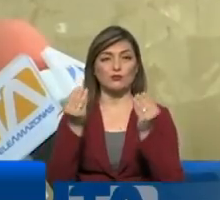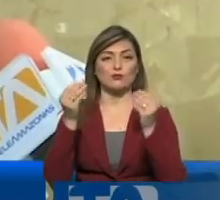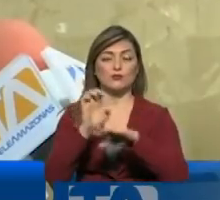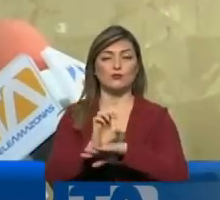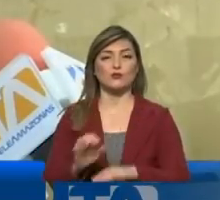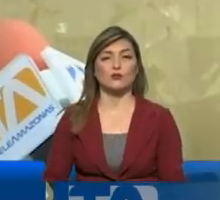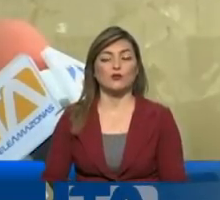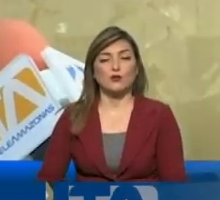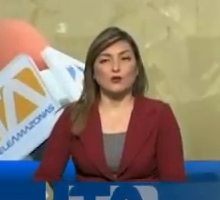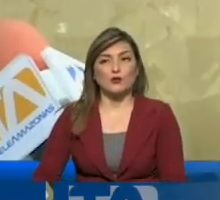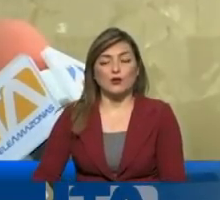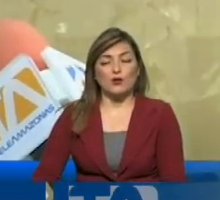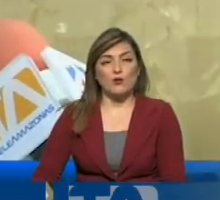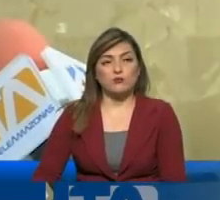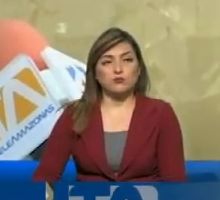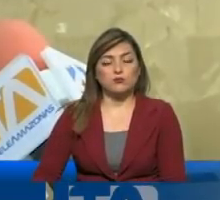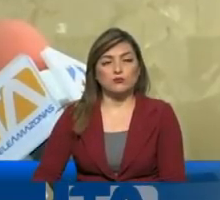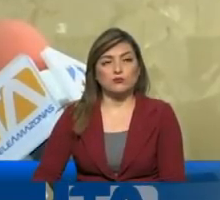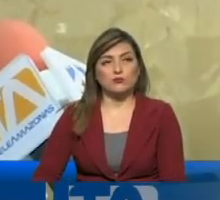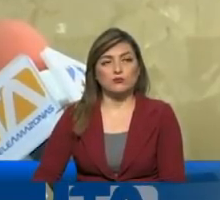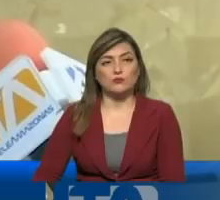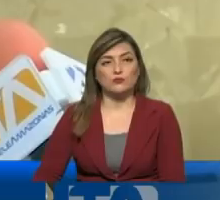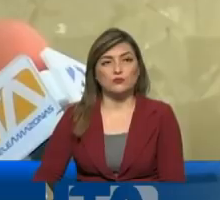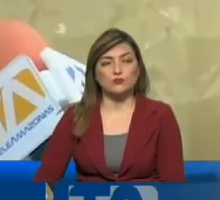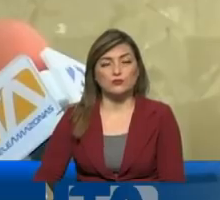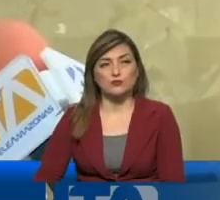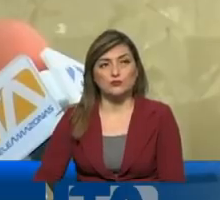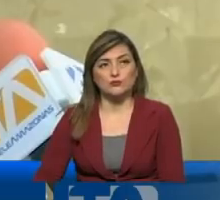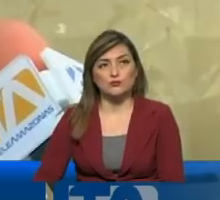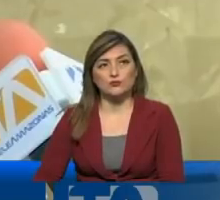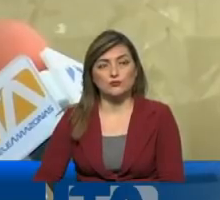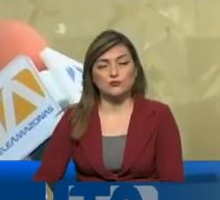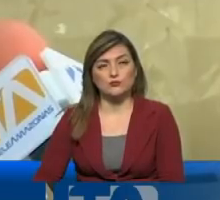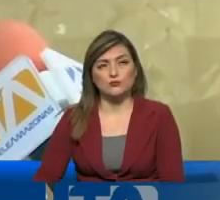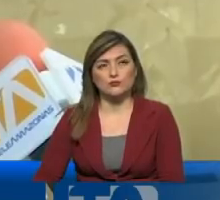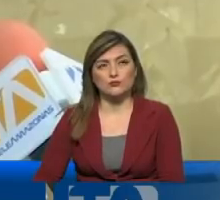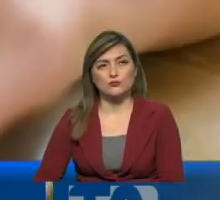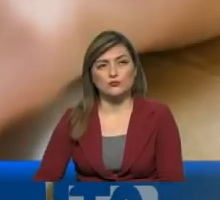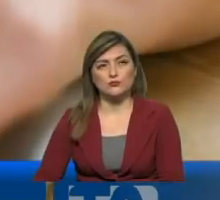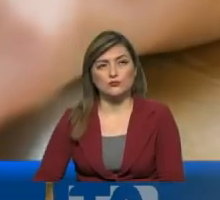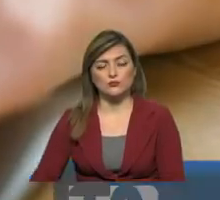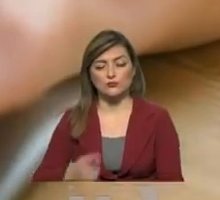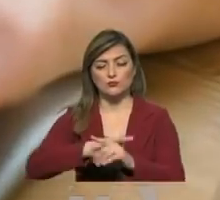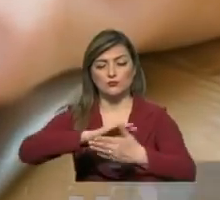nuestro país estuvieron muchos meses pegados siempre a una pantalla de tecnología.